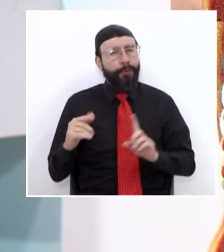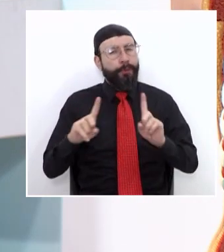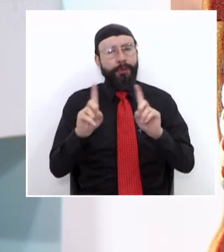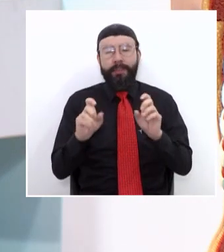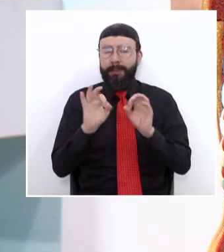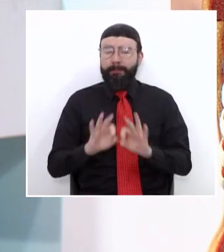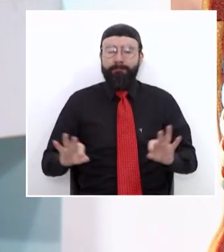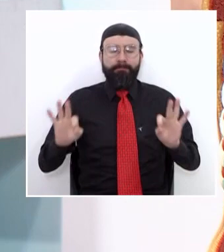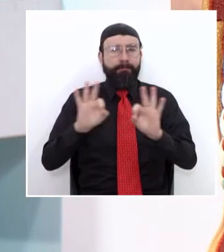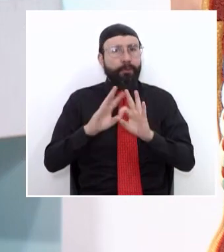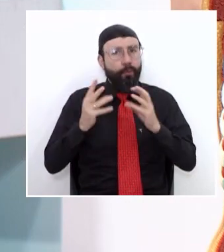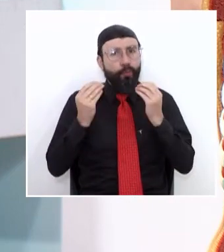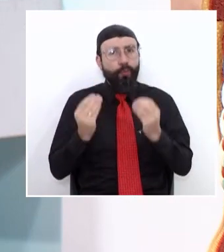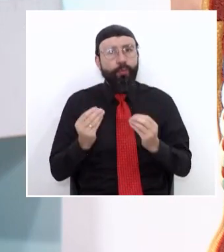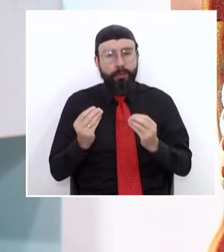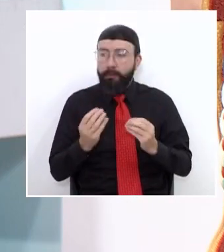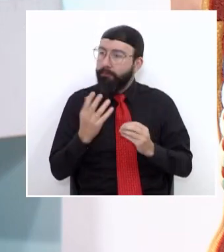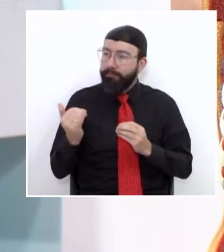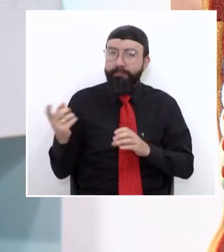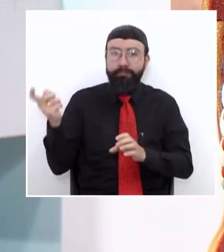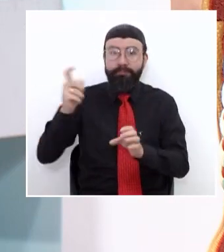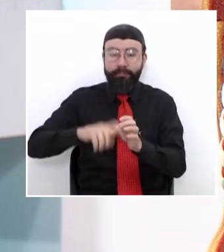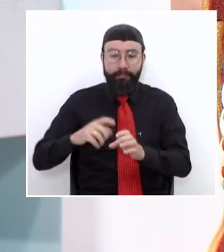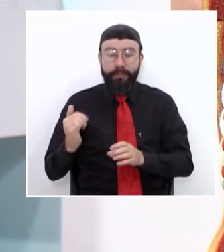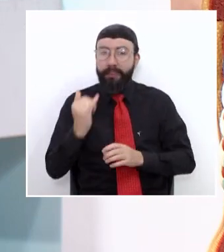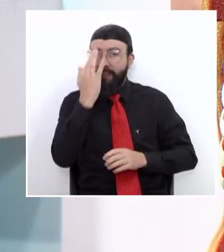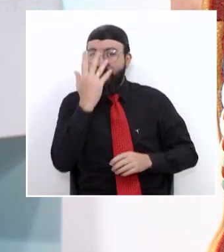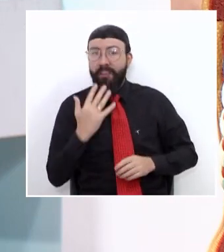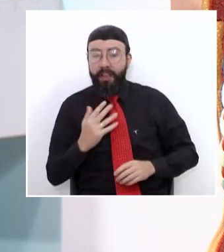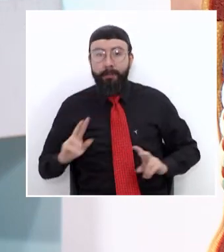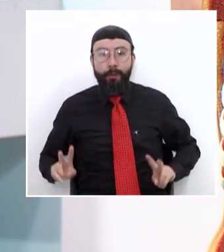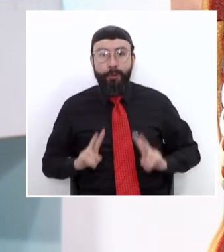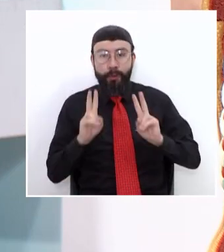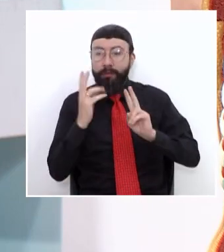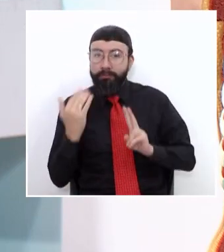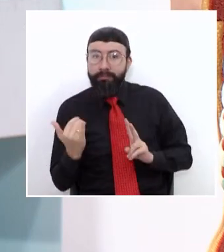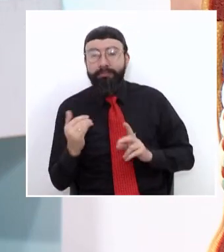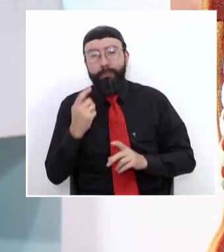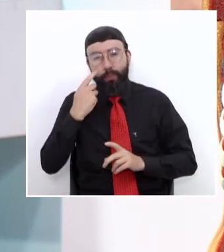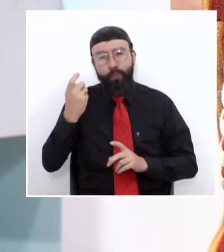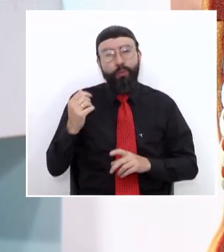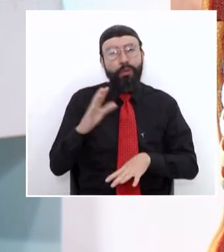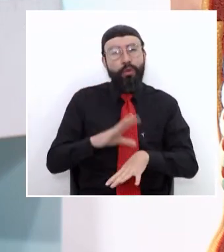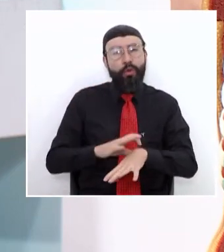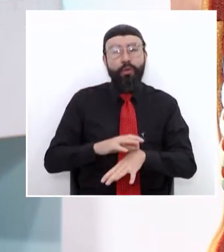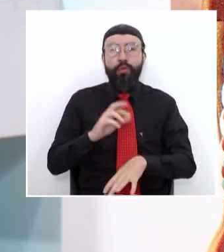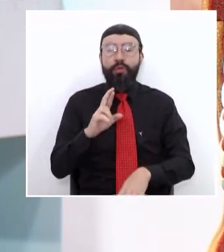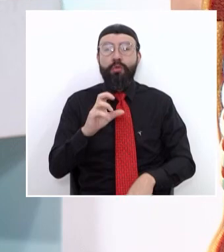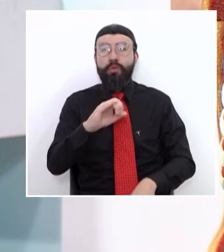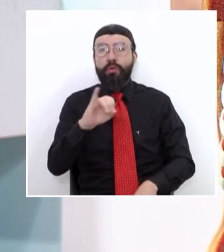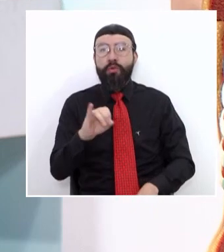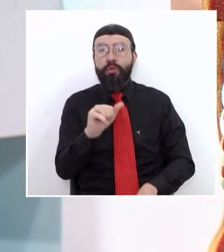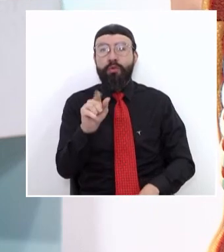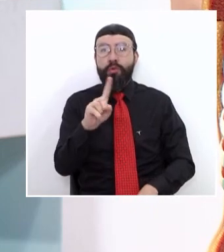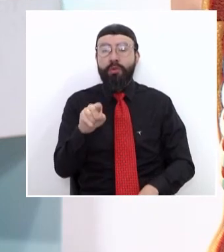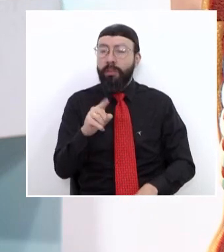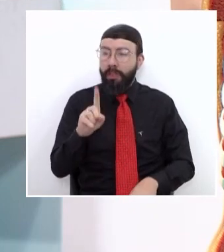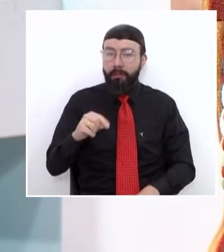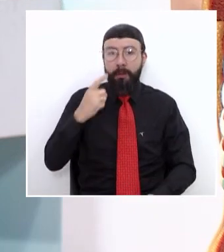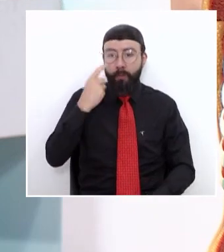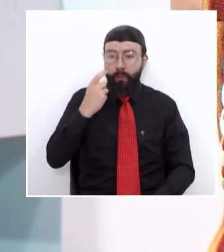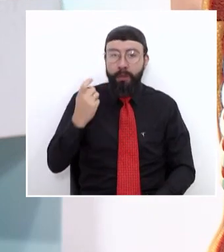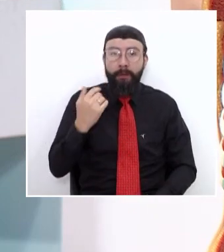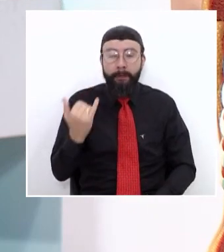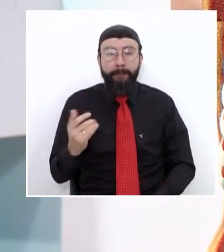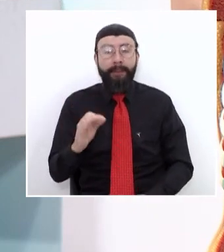interesante. Estamos en Facebook Live, ustedes buscan ahí Dr. Rojas, ustedes también pueden ver los sábados a las 6 de la